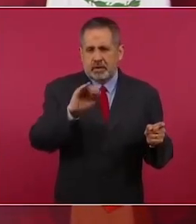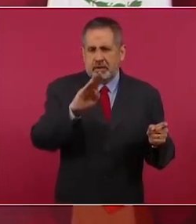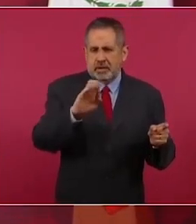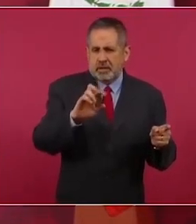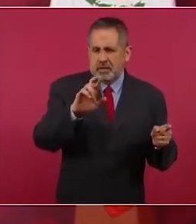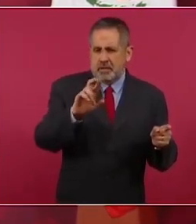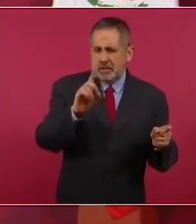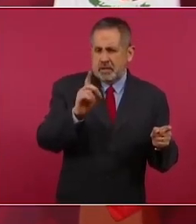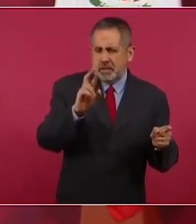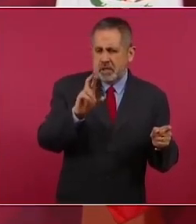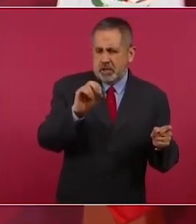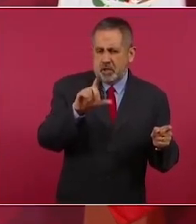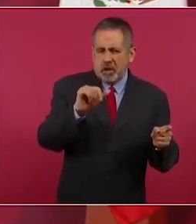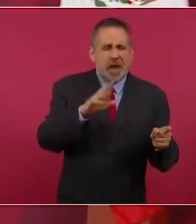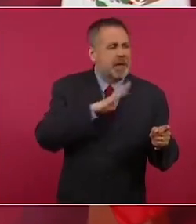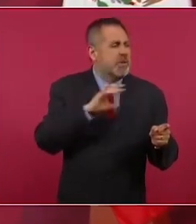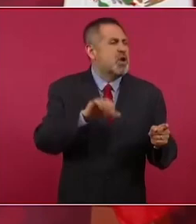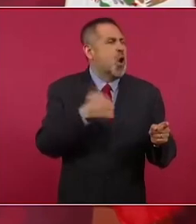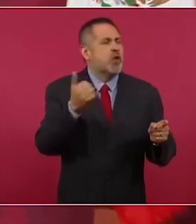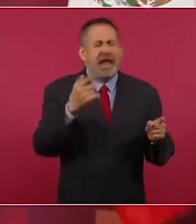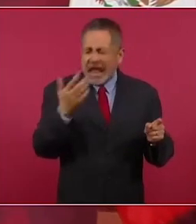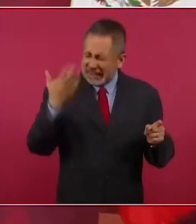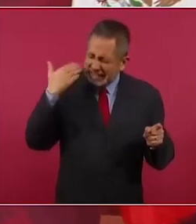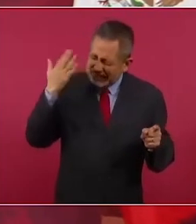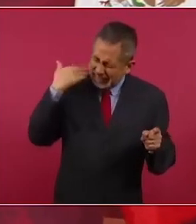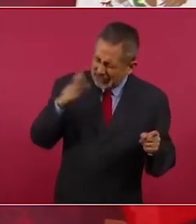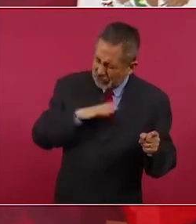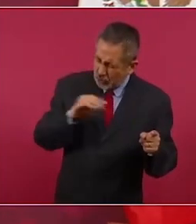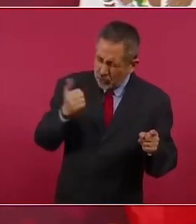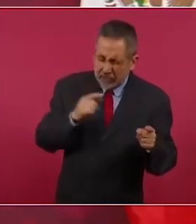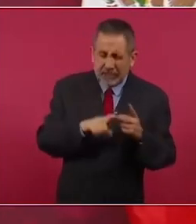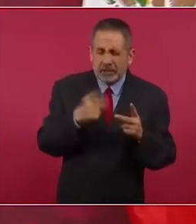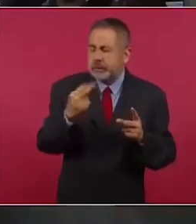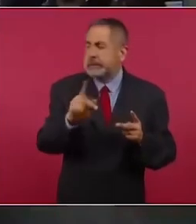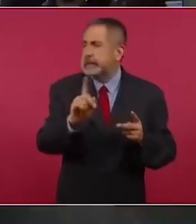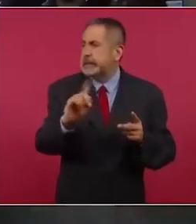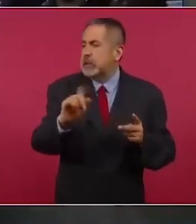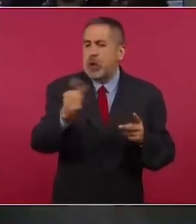Iberdrola, pero había otra antes, no,